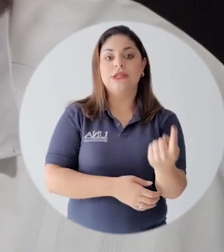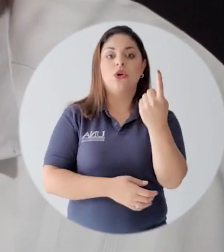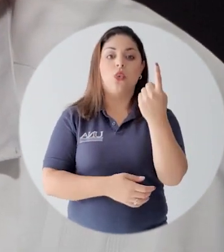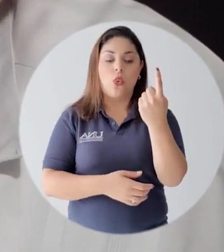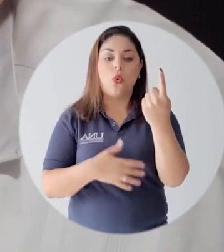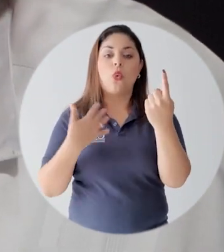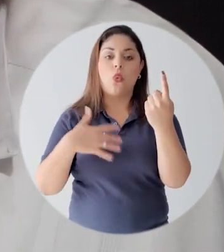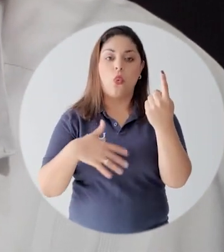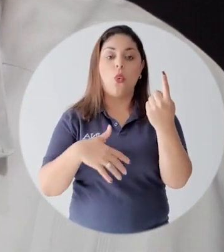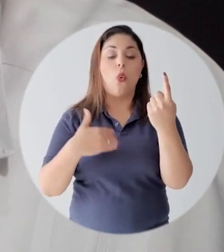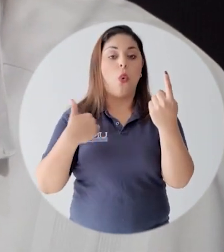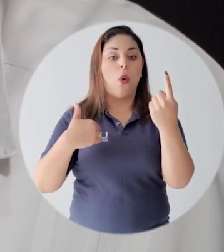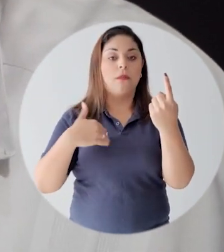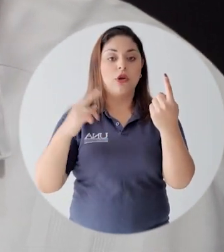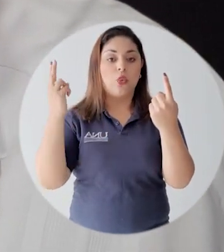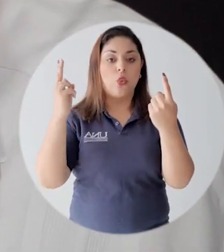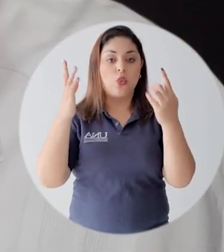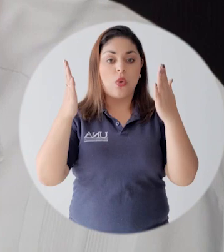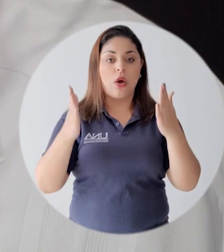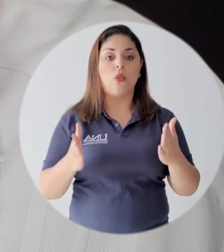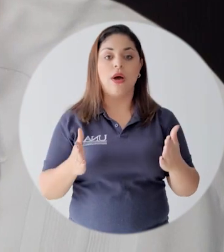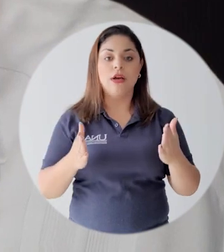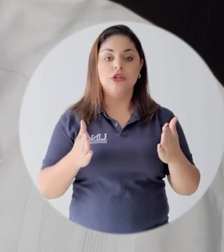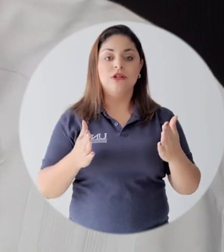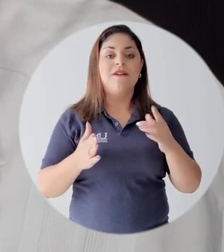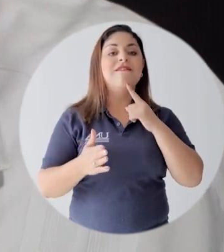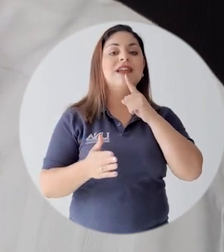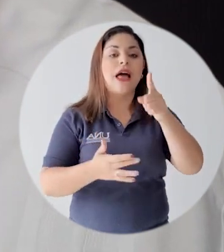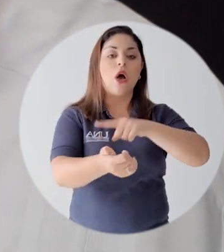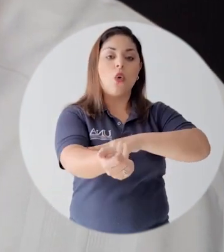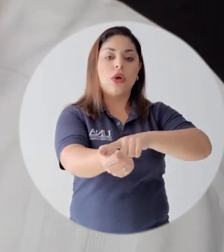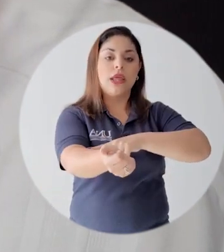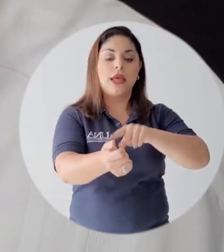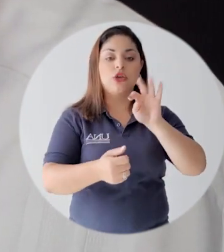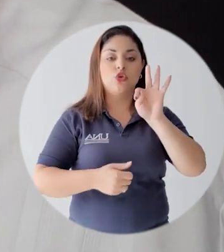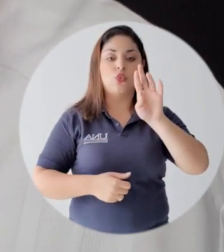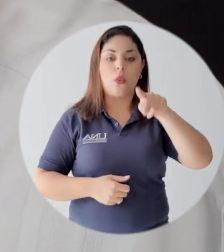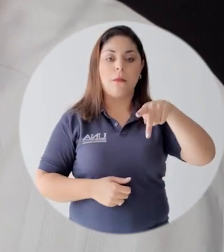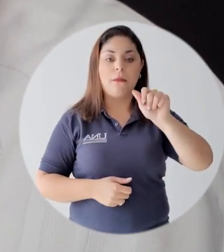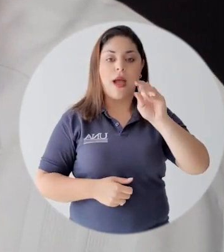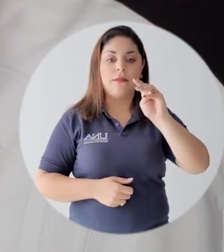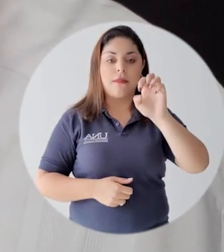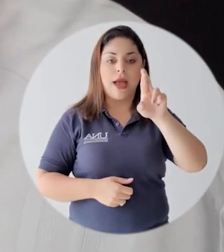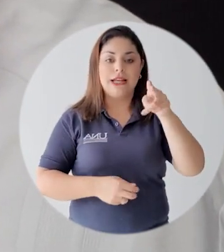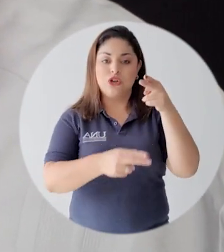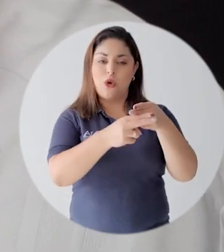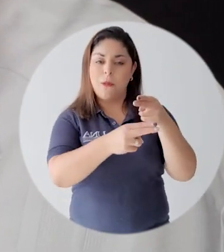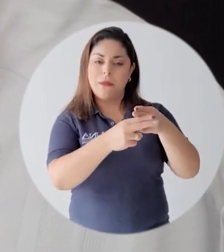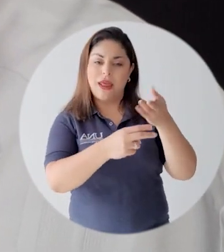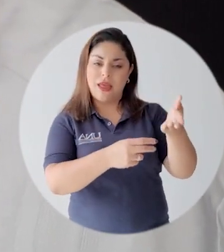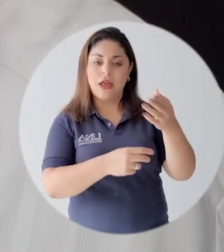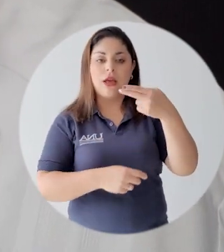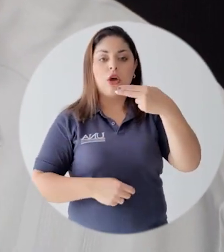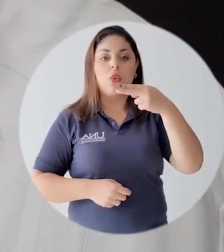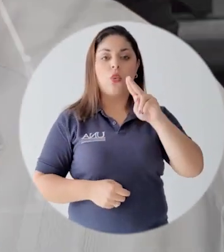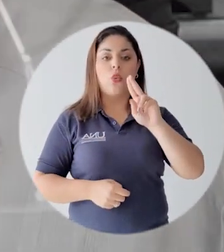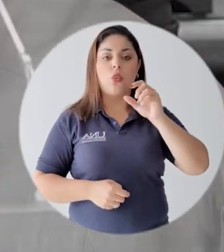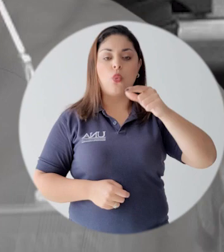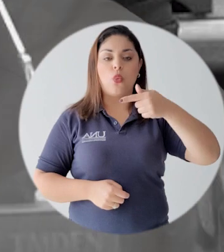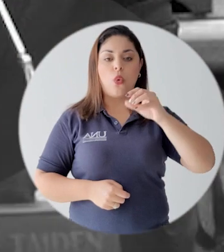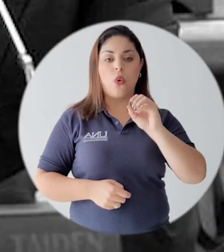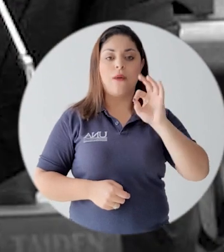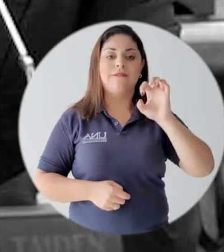este concepto, que fue un uruguayo de origen tupamaro, que se llamó Hugo